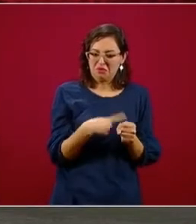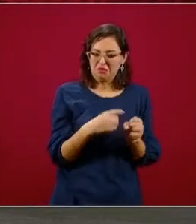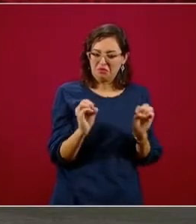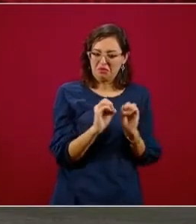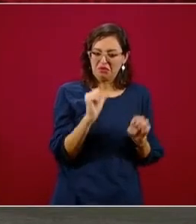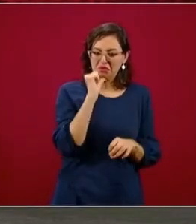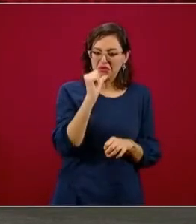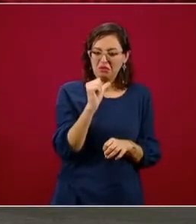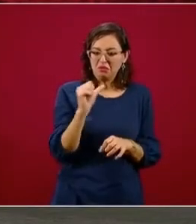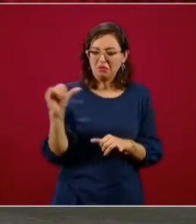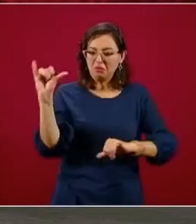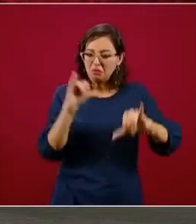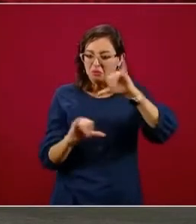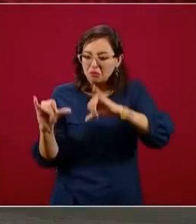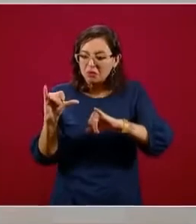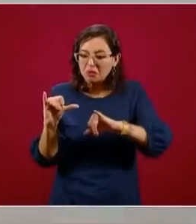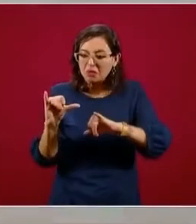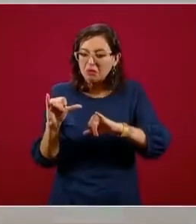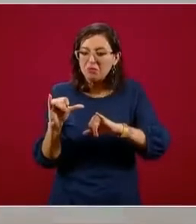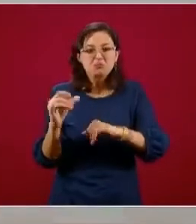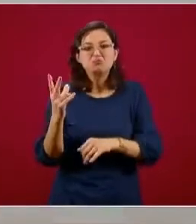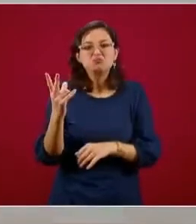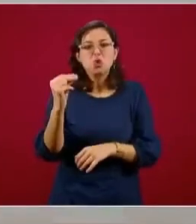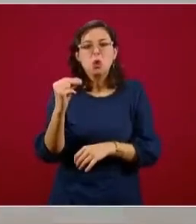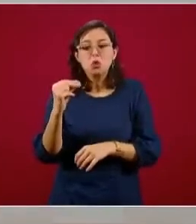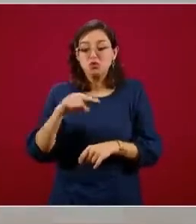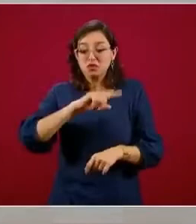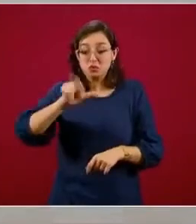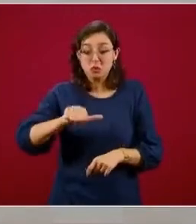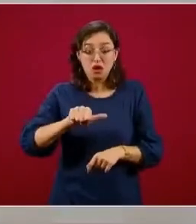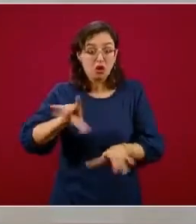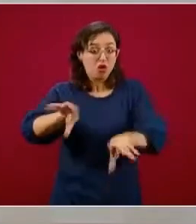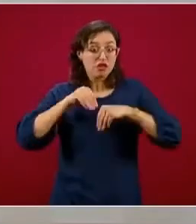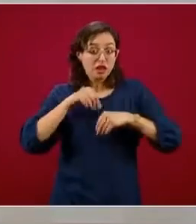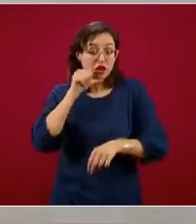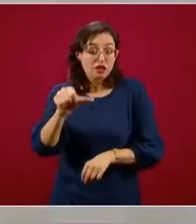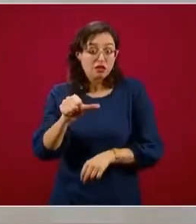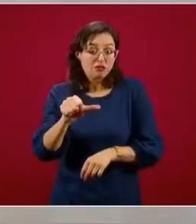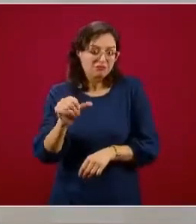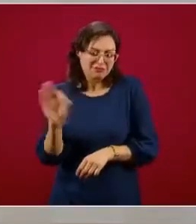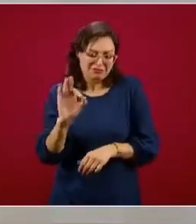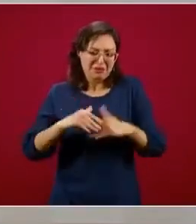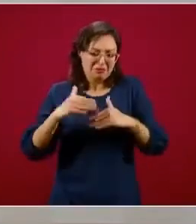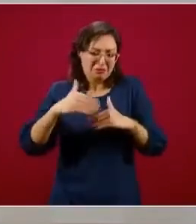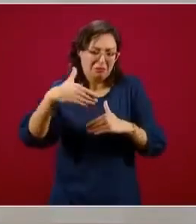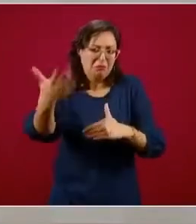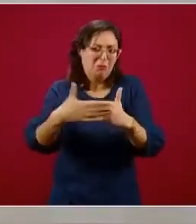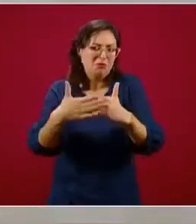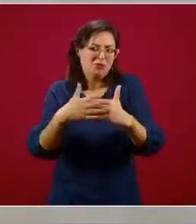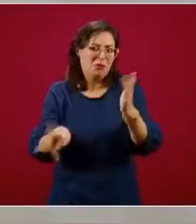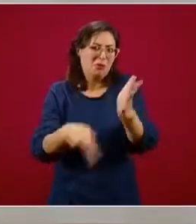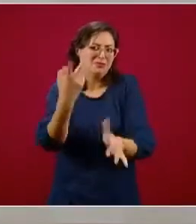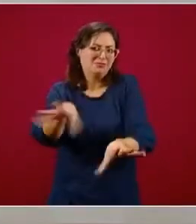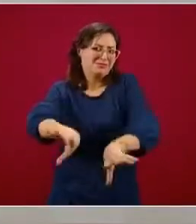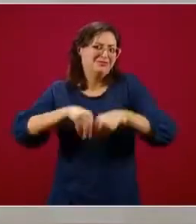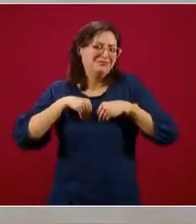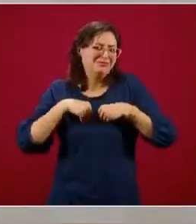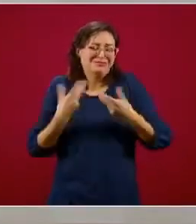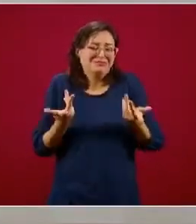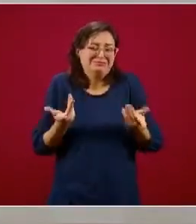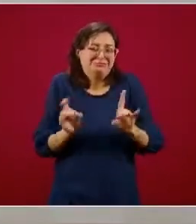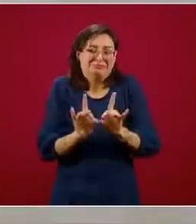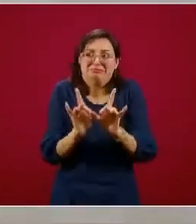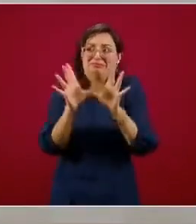sale negativa, no me asegura que me voy a mantener en ese estado por los siguientes días o semanas, porque en cualquier momento me puedo